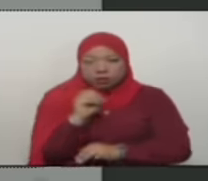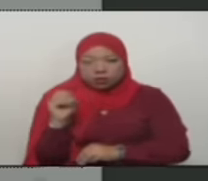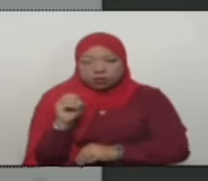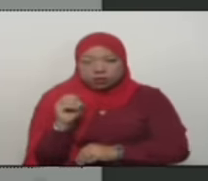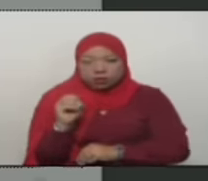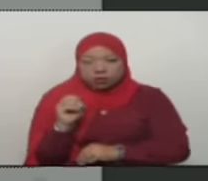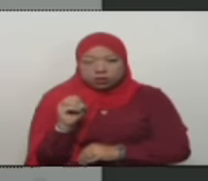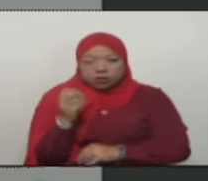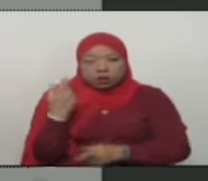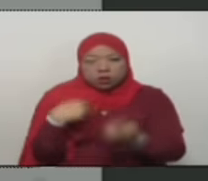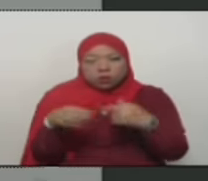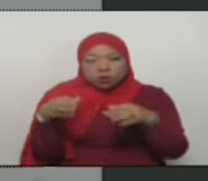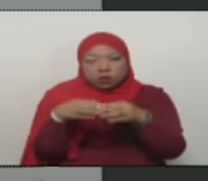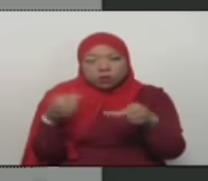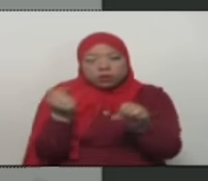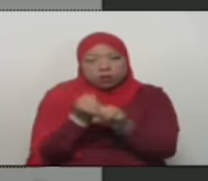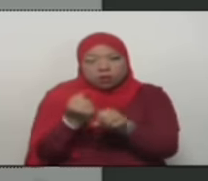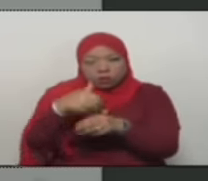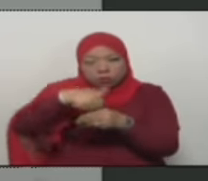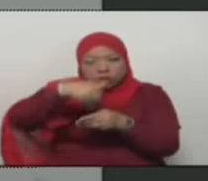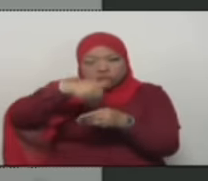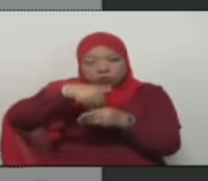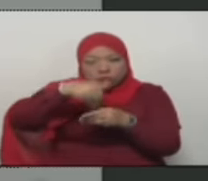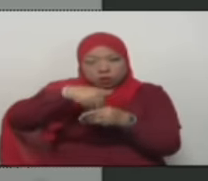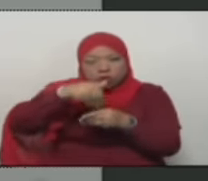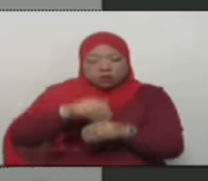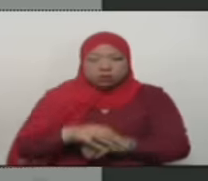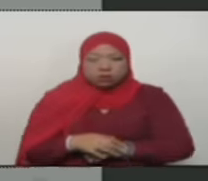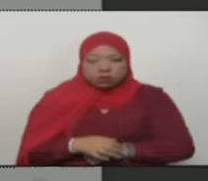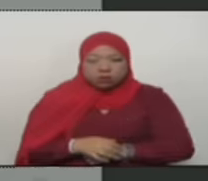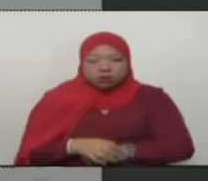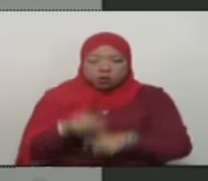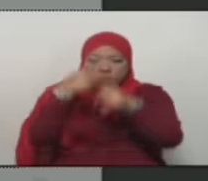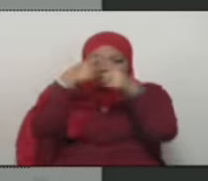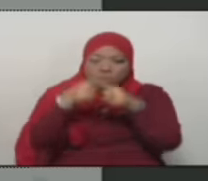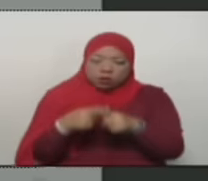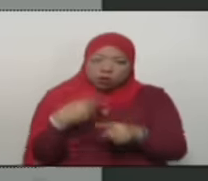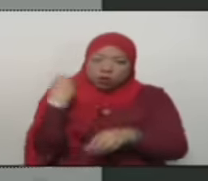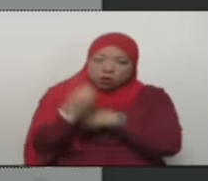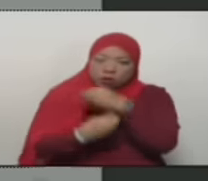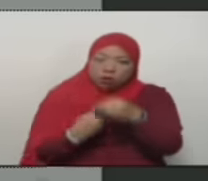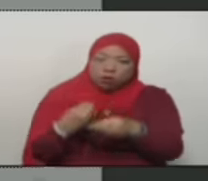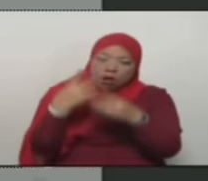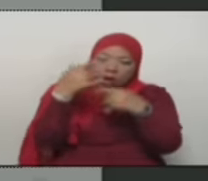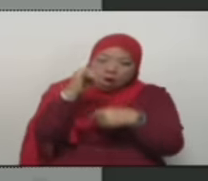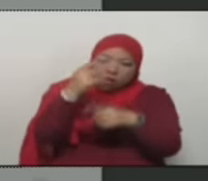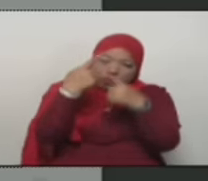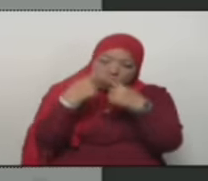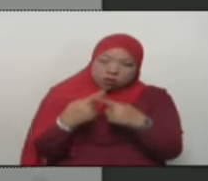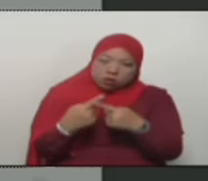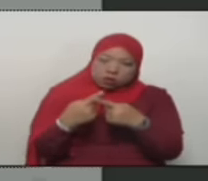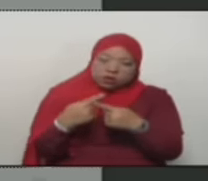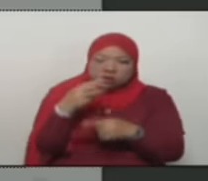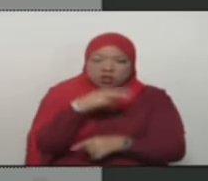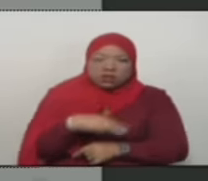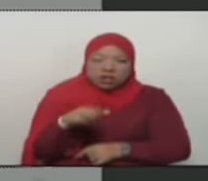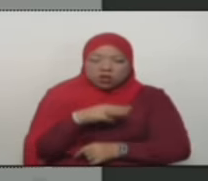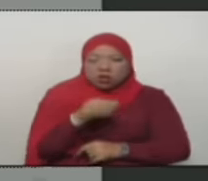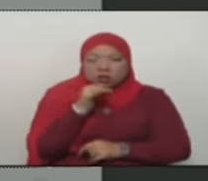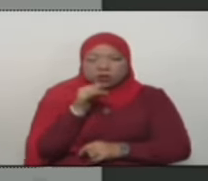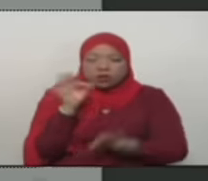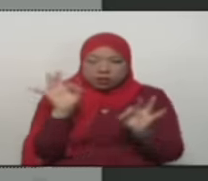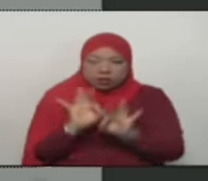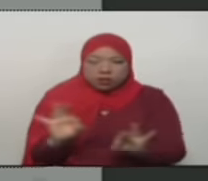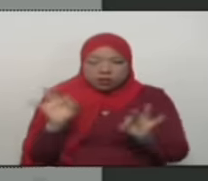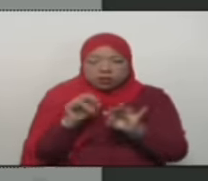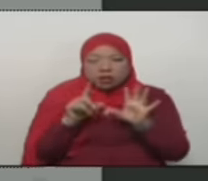30.026 mesas de votación. La totalización que ocurre cuando se da una elección es cerca